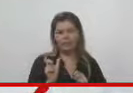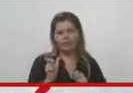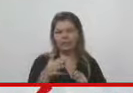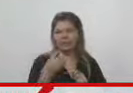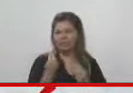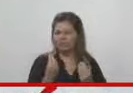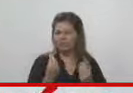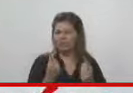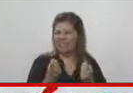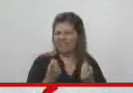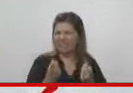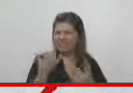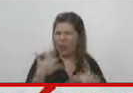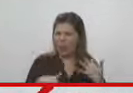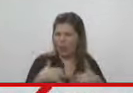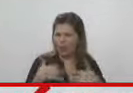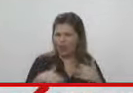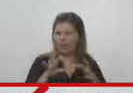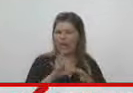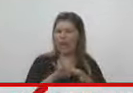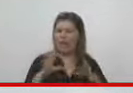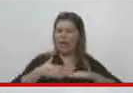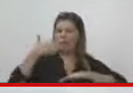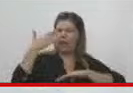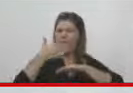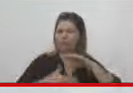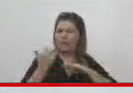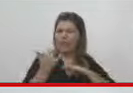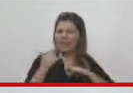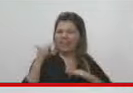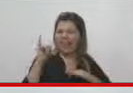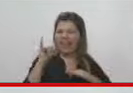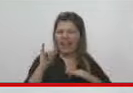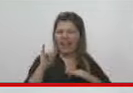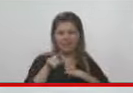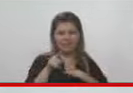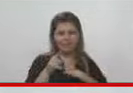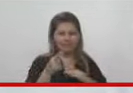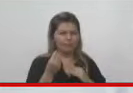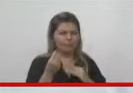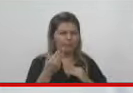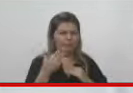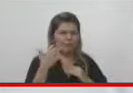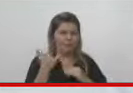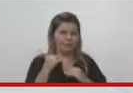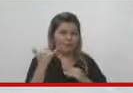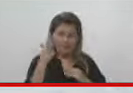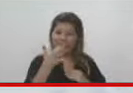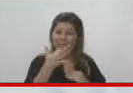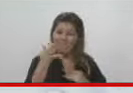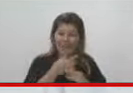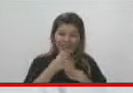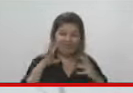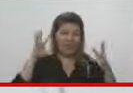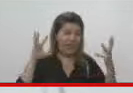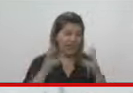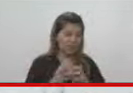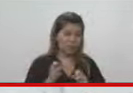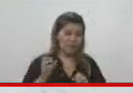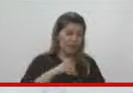se liberaran los topes de los intereses que están, la verdad, destruyendo a las